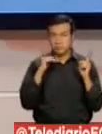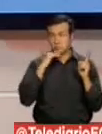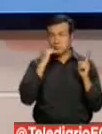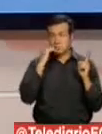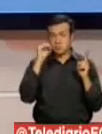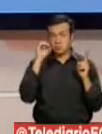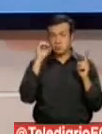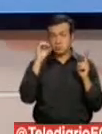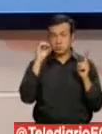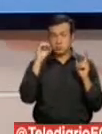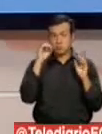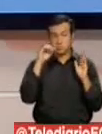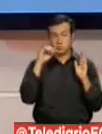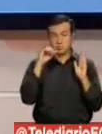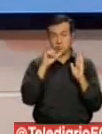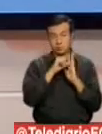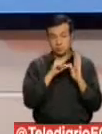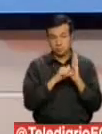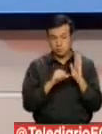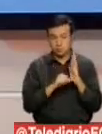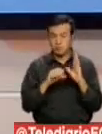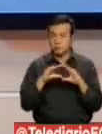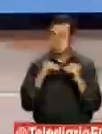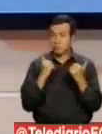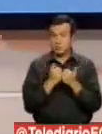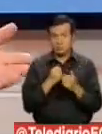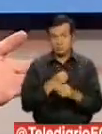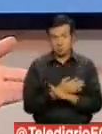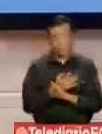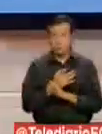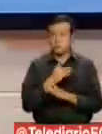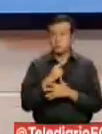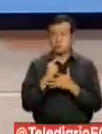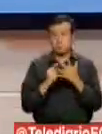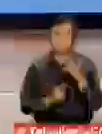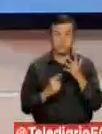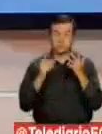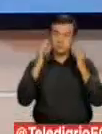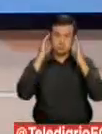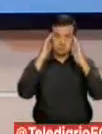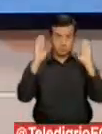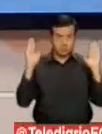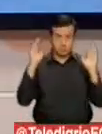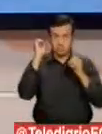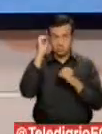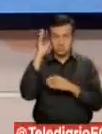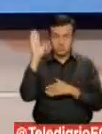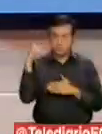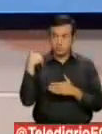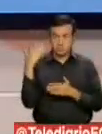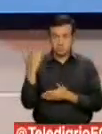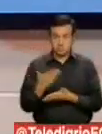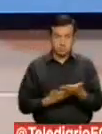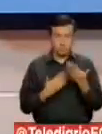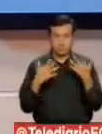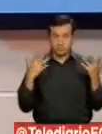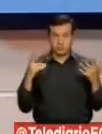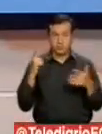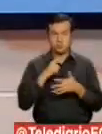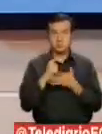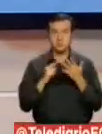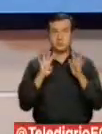algunos artículos que está recomendando la comisión, esto es extraoficialmente porque ya le digo, el informe no lo tenemos, se